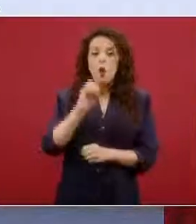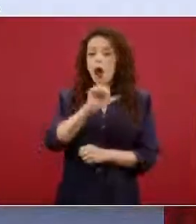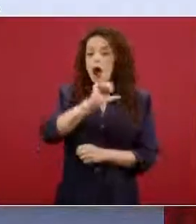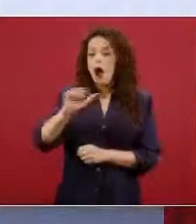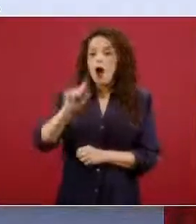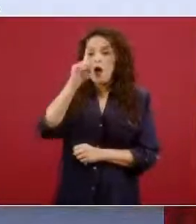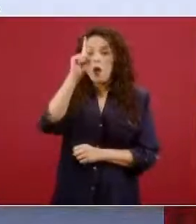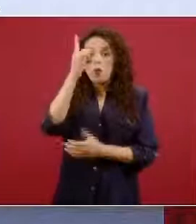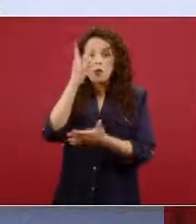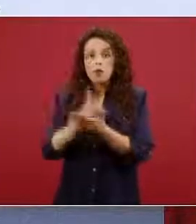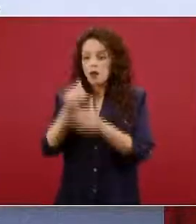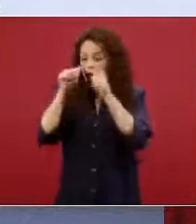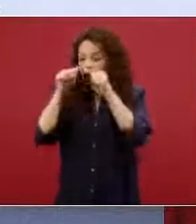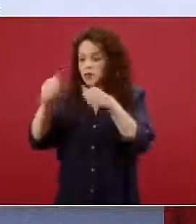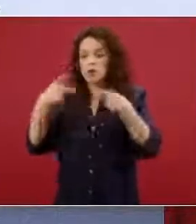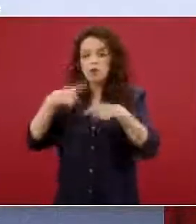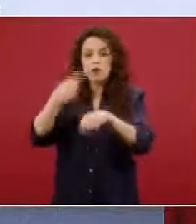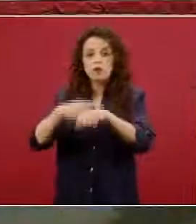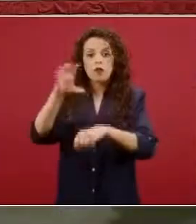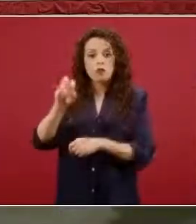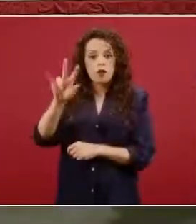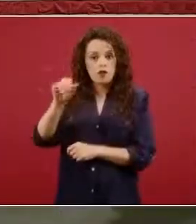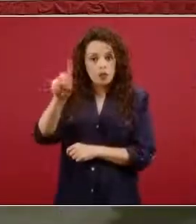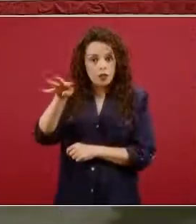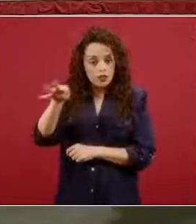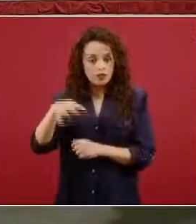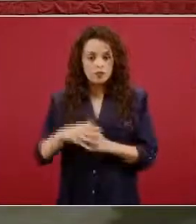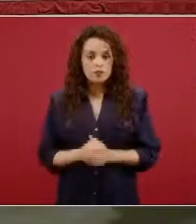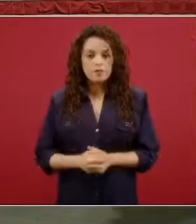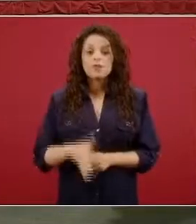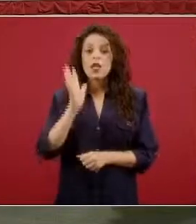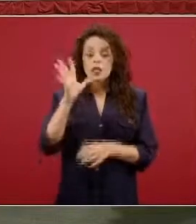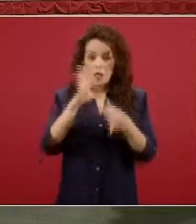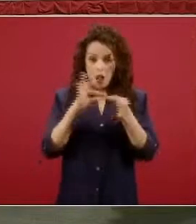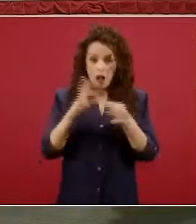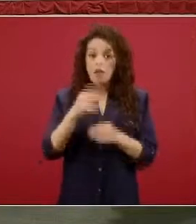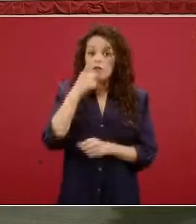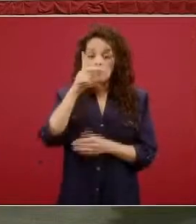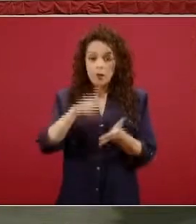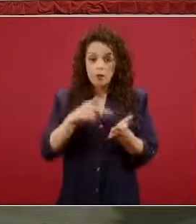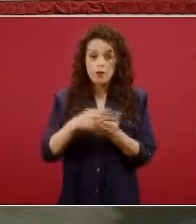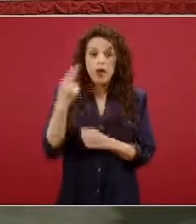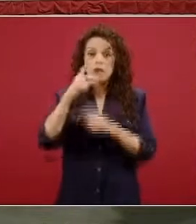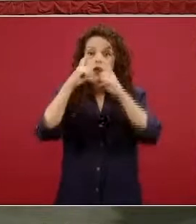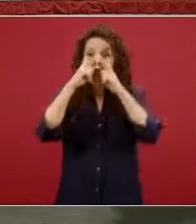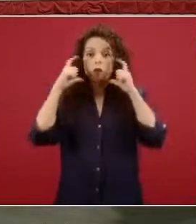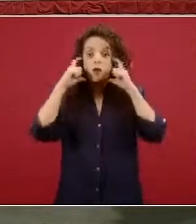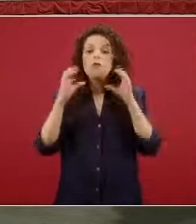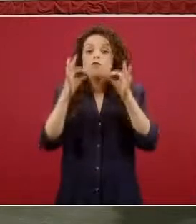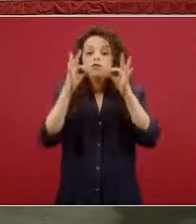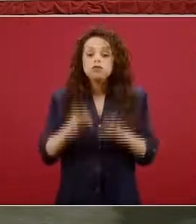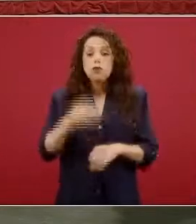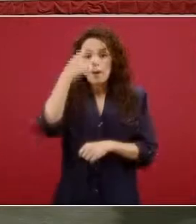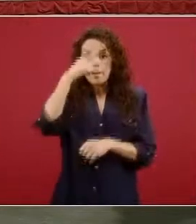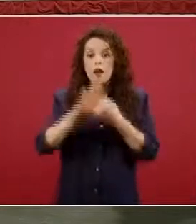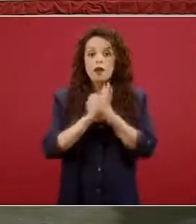Hemos hablado aquí de la generación de aerosoles y de la necesidad de usar un cubrebocas de alta eficiencia de